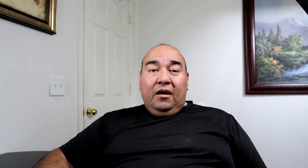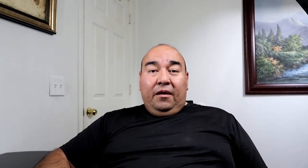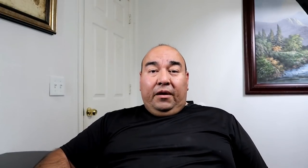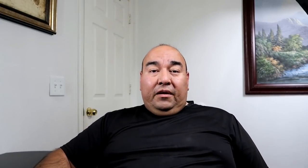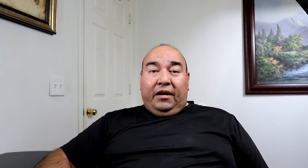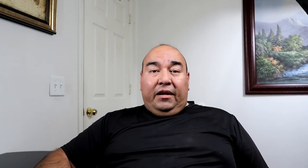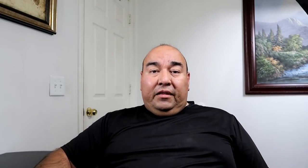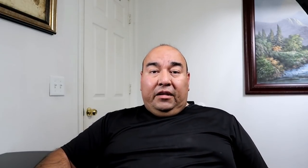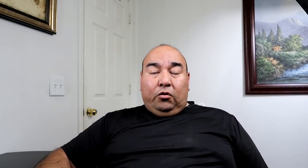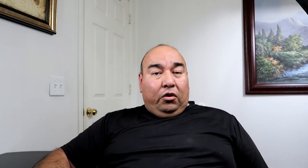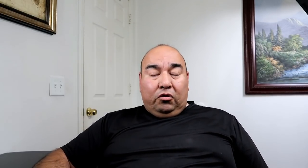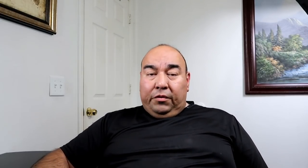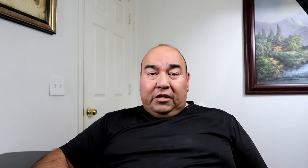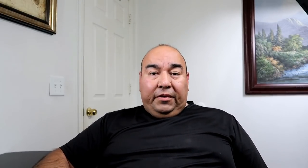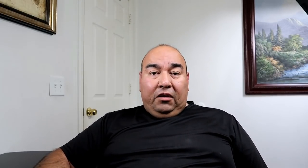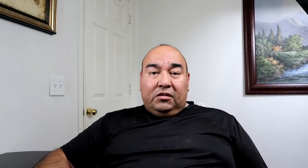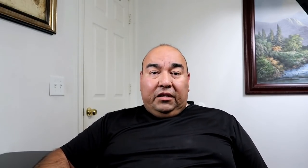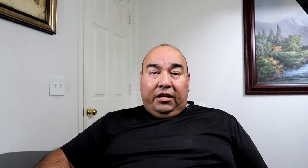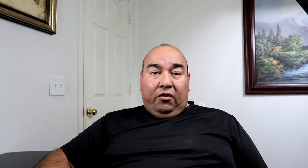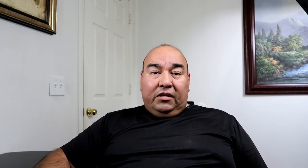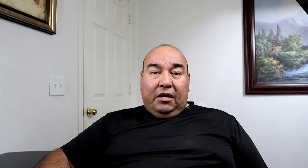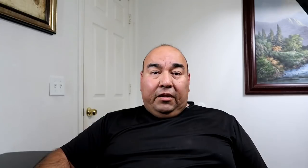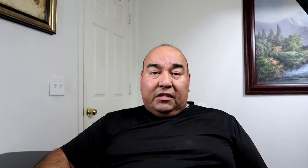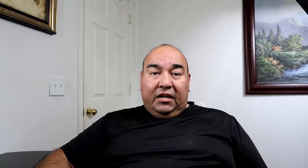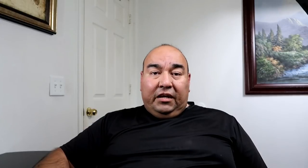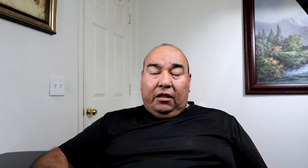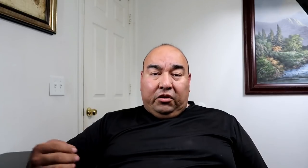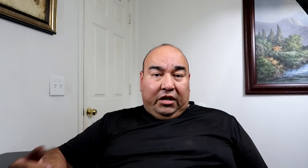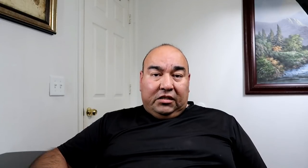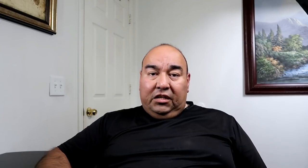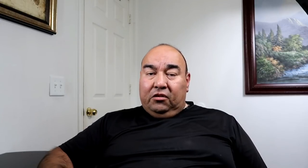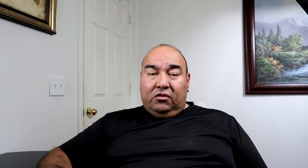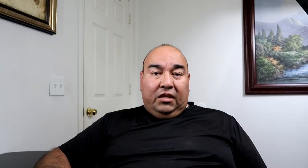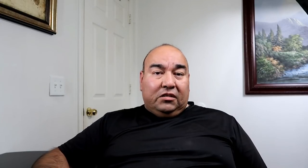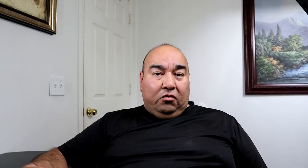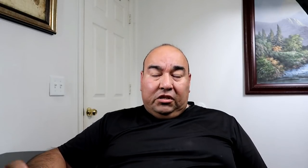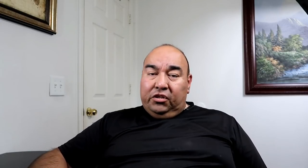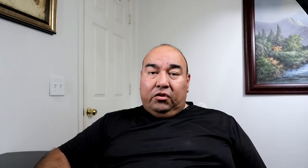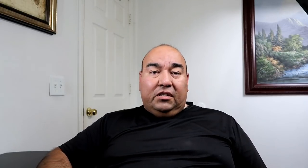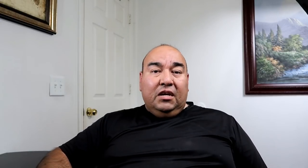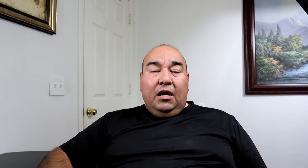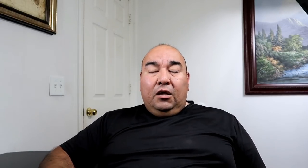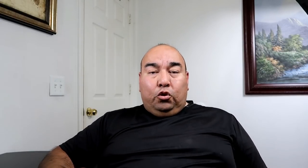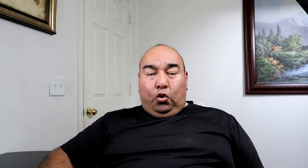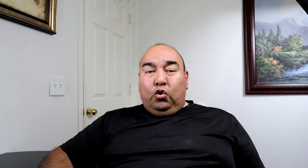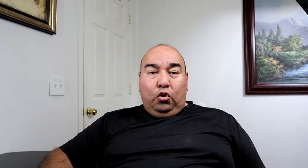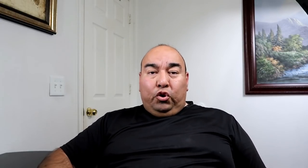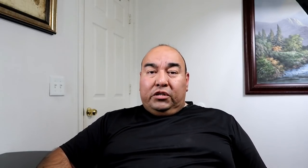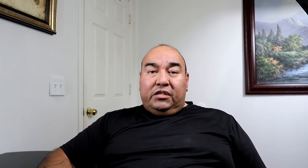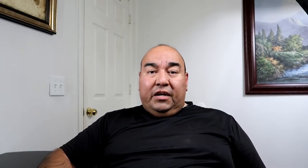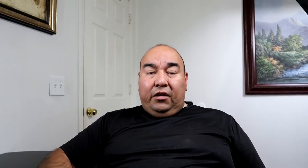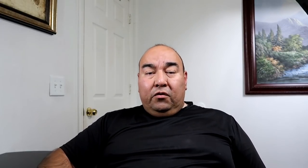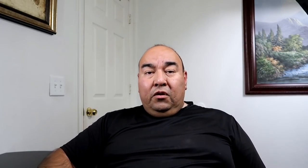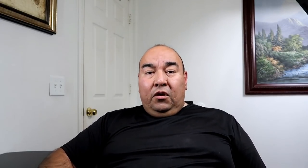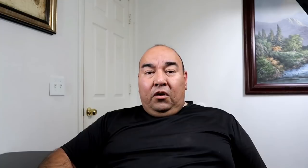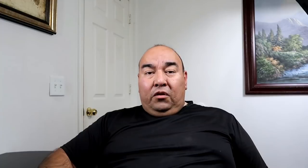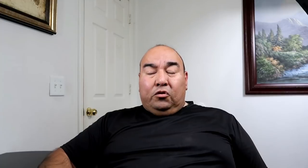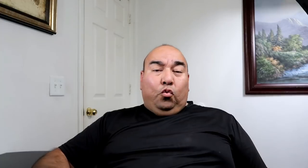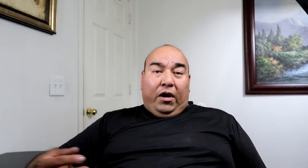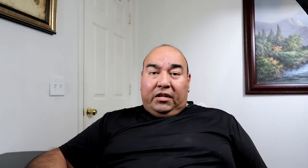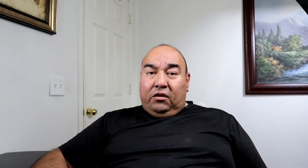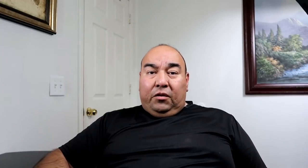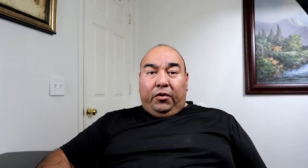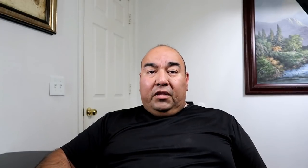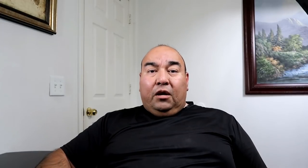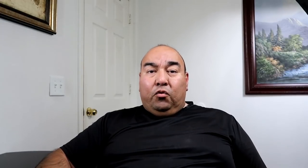preparados. Ya vi todos los demás videos anteriores, hablan acerca de los requisitos, de las condiciones, todo lo necesario,